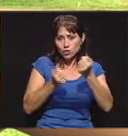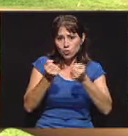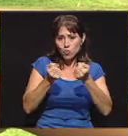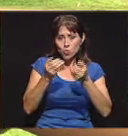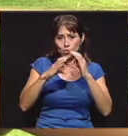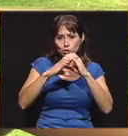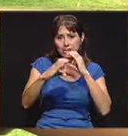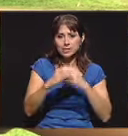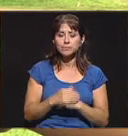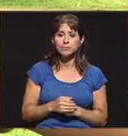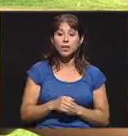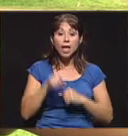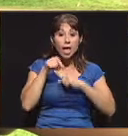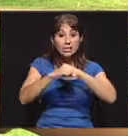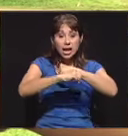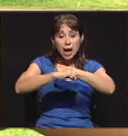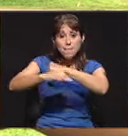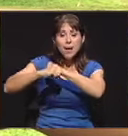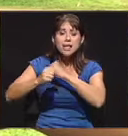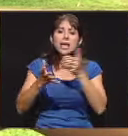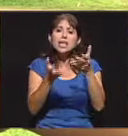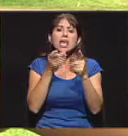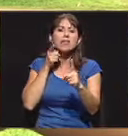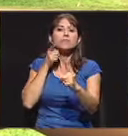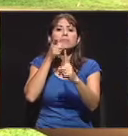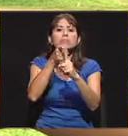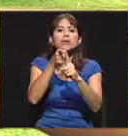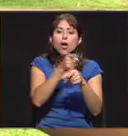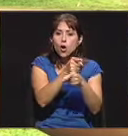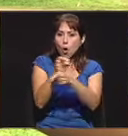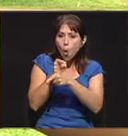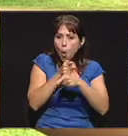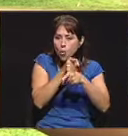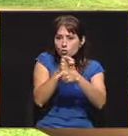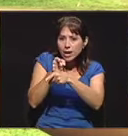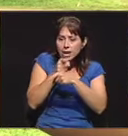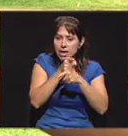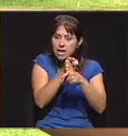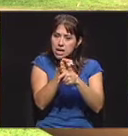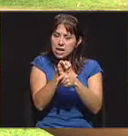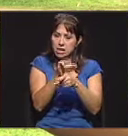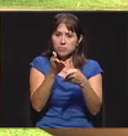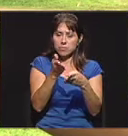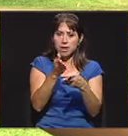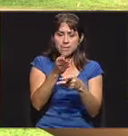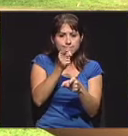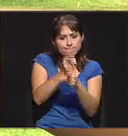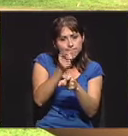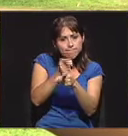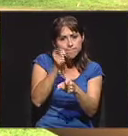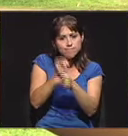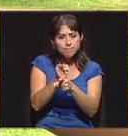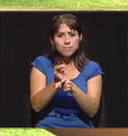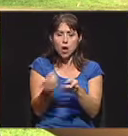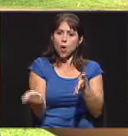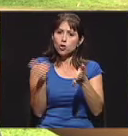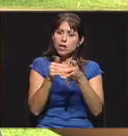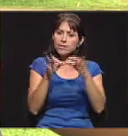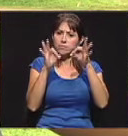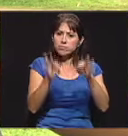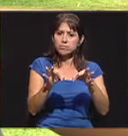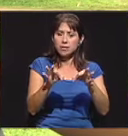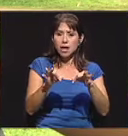tiene como objeto corregir, rectificar y reorientar lo que debe ser el transporte de